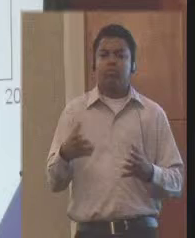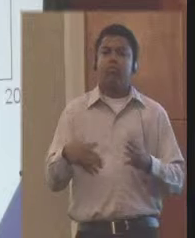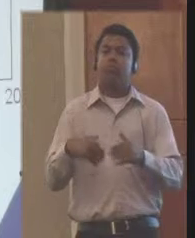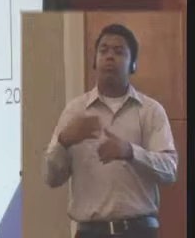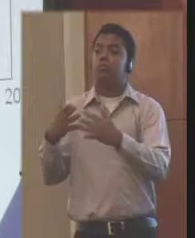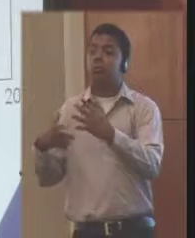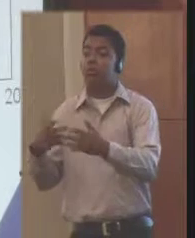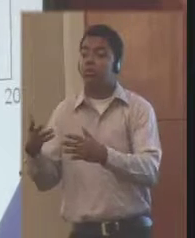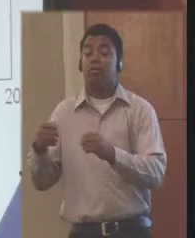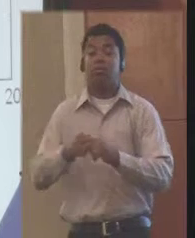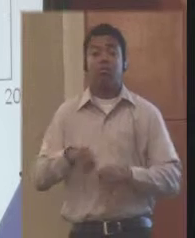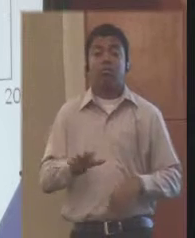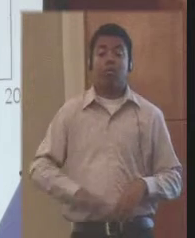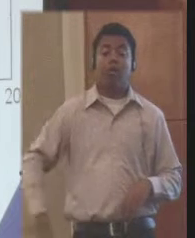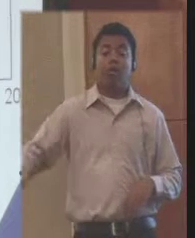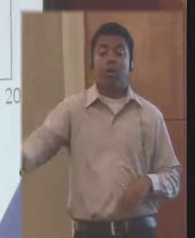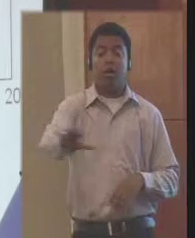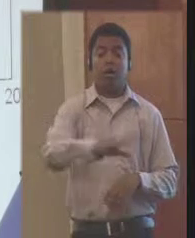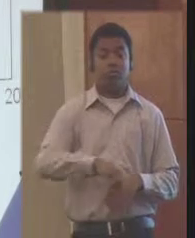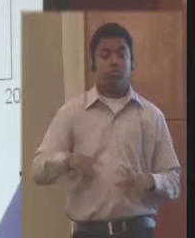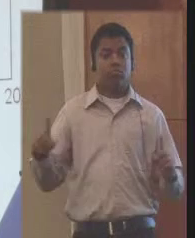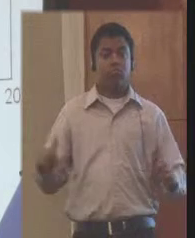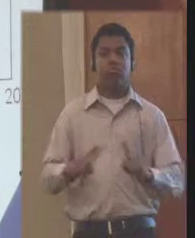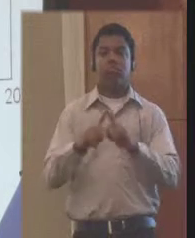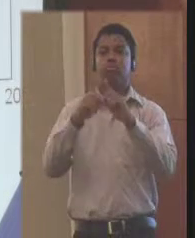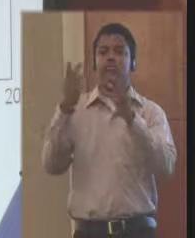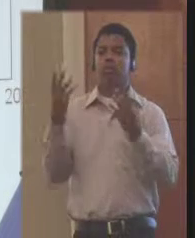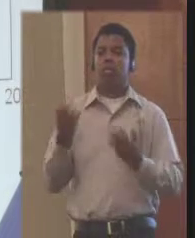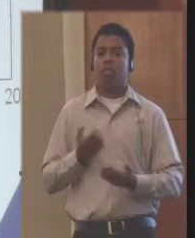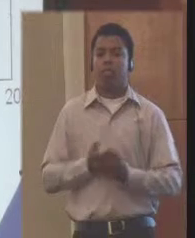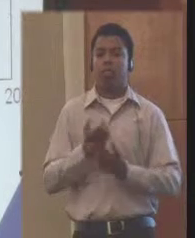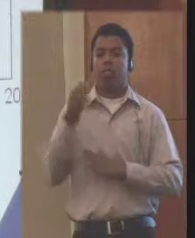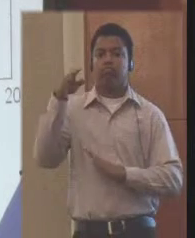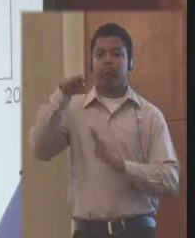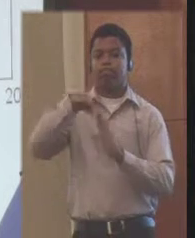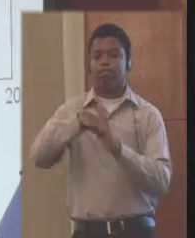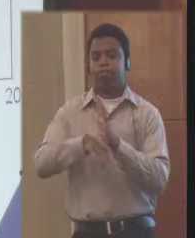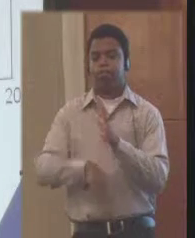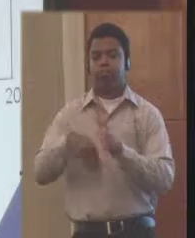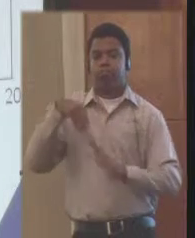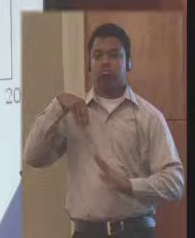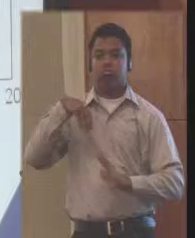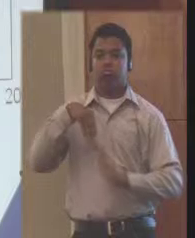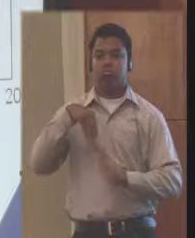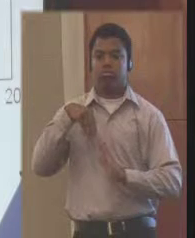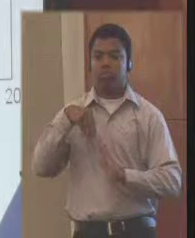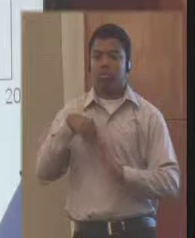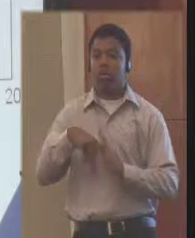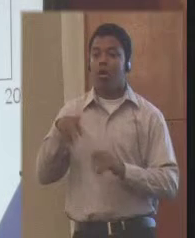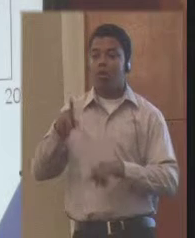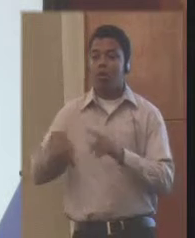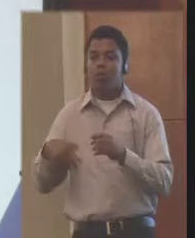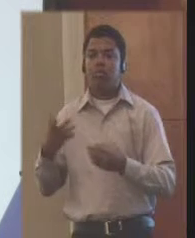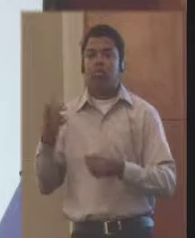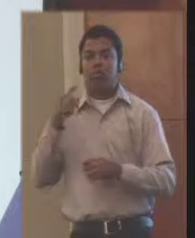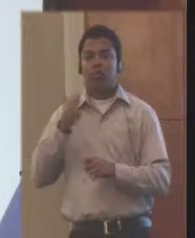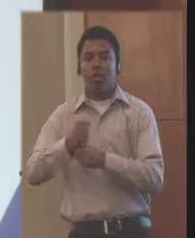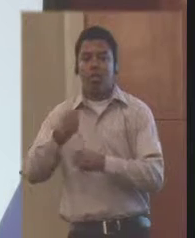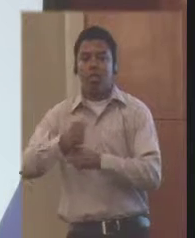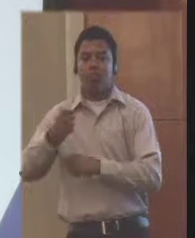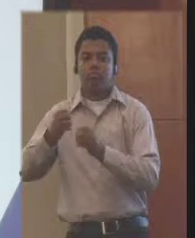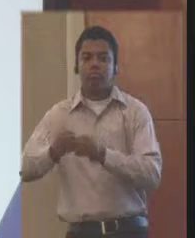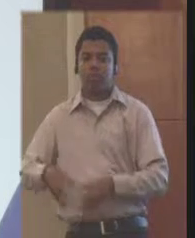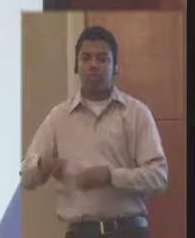Francia, y vemos cómo hay una caída fuerte en el trimestre 1 y 2 después del evento, la pérdida de empleo y luego la subida